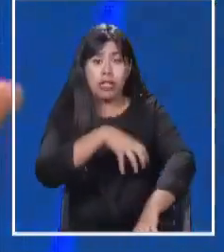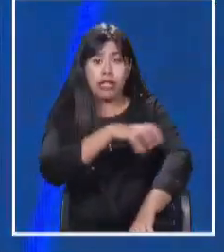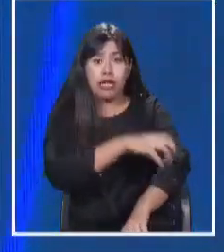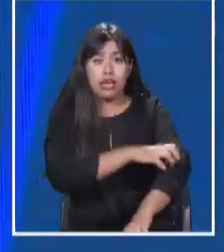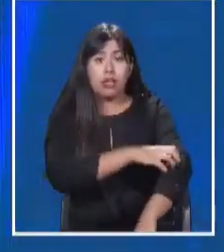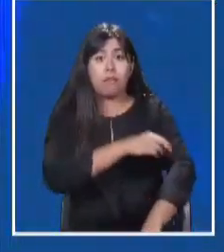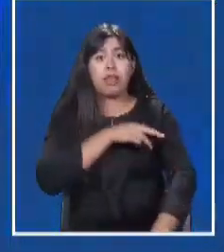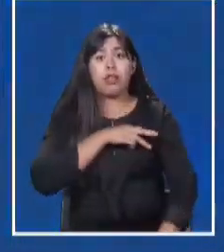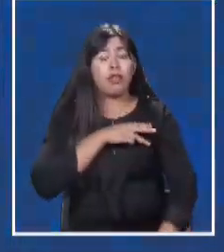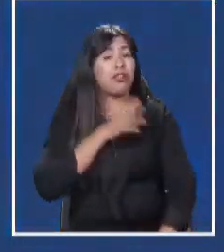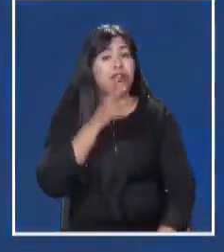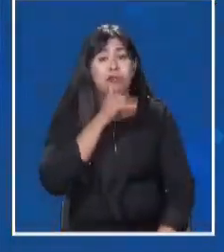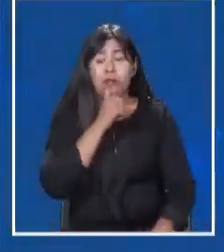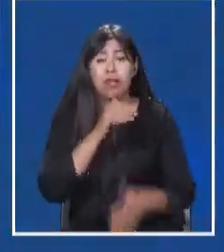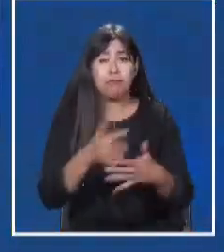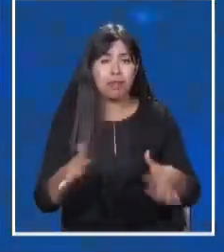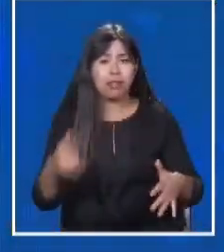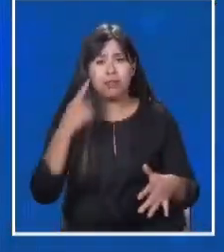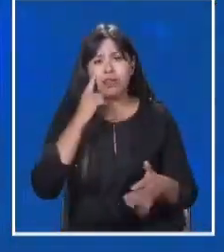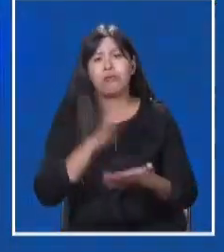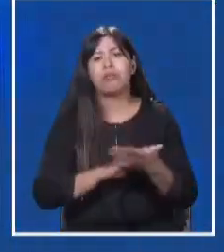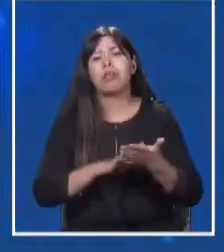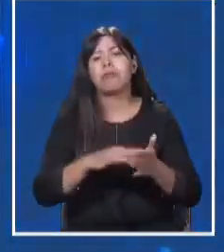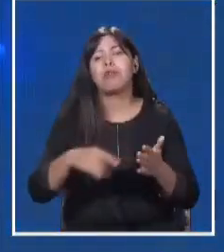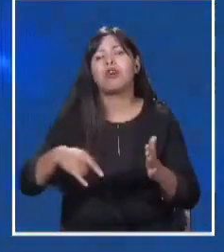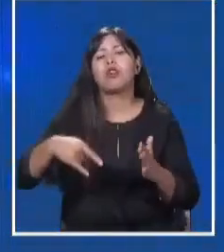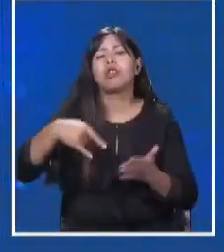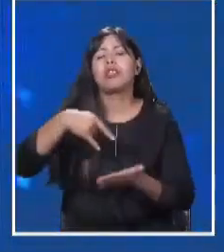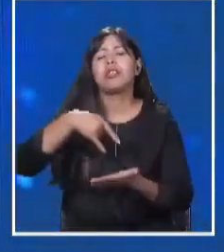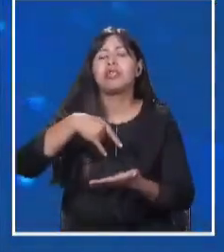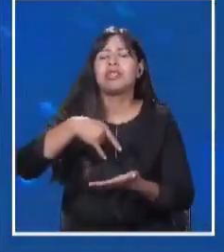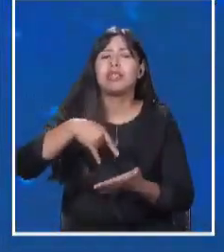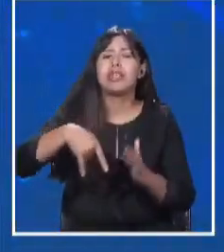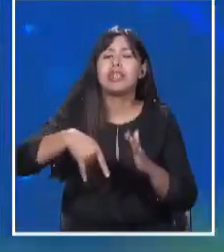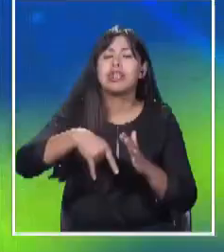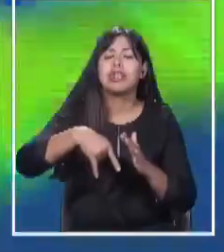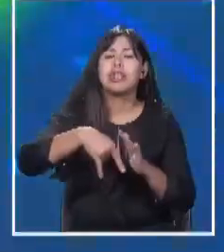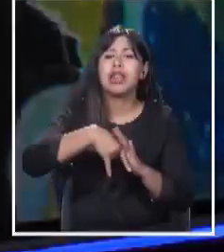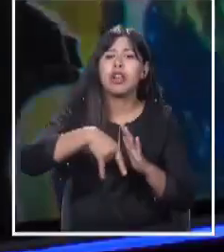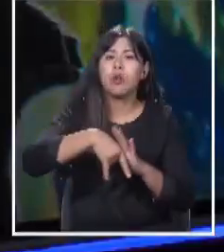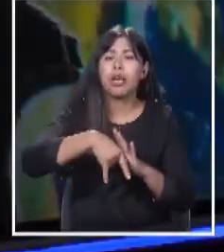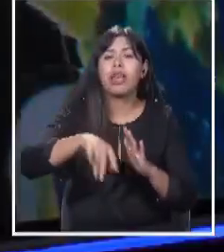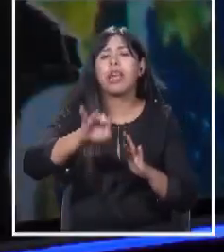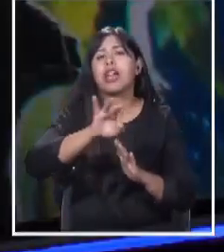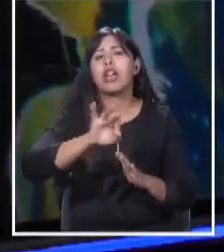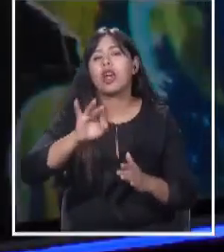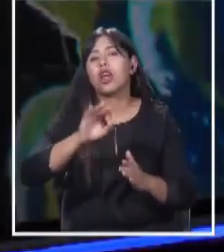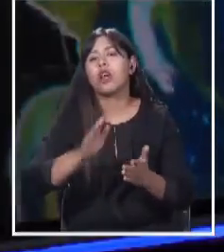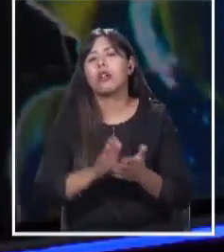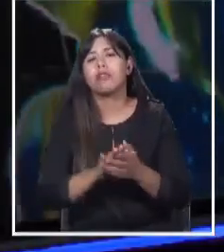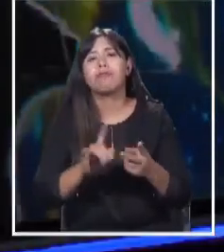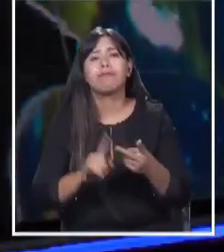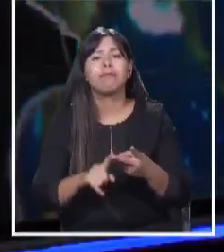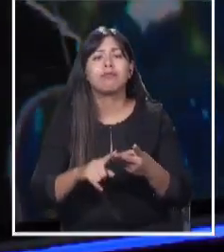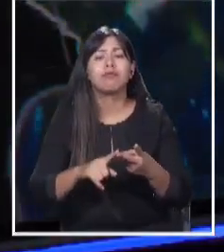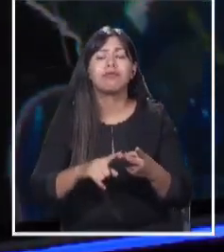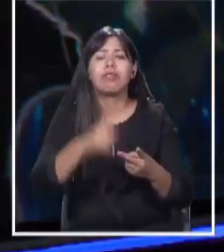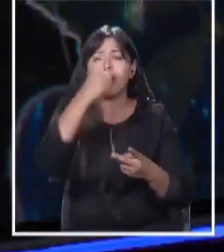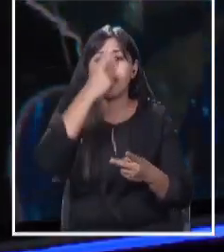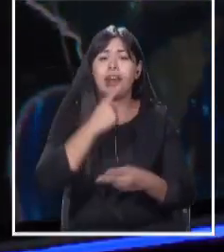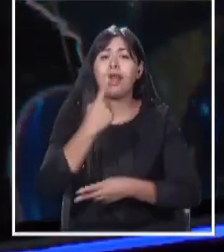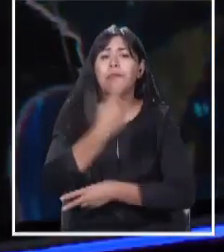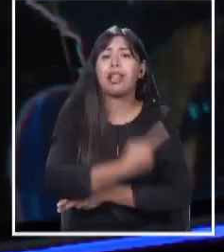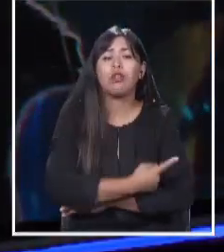metropolitana, que no tiene mar. Pero si uno va a Chiloé, o va a Juan Fernández, o va a Rapa Nui, existe una